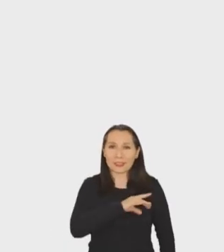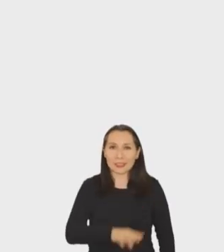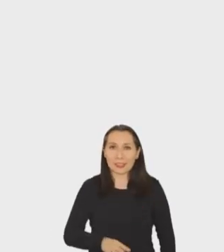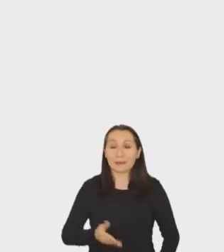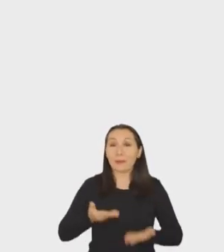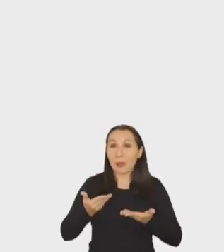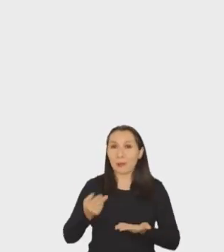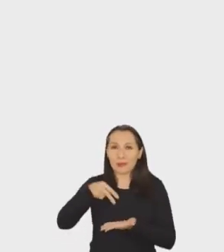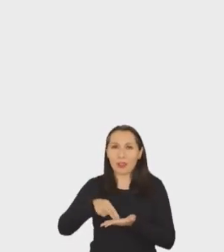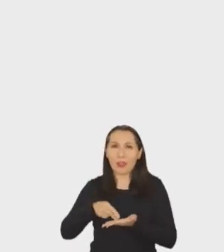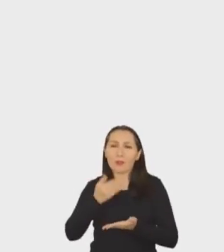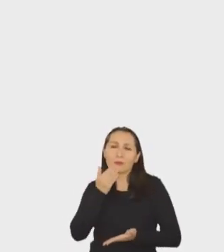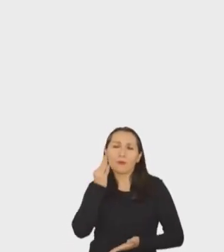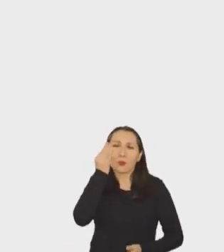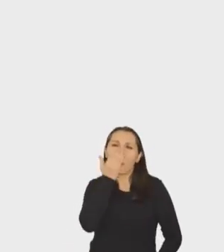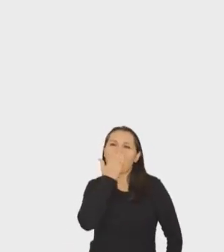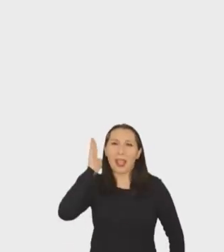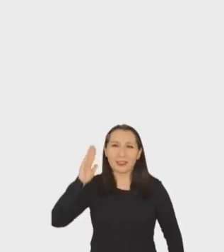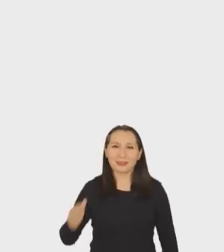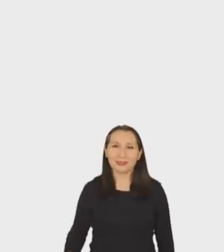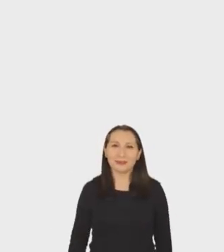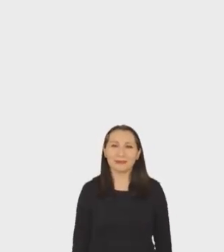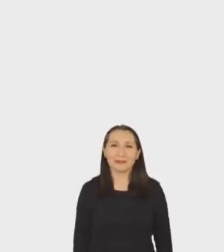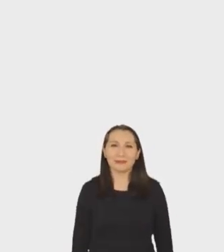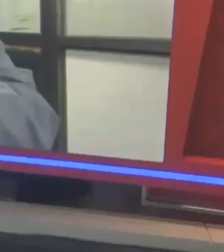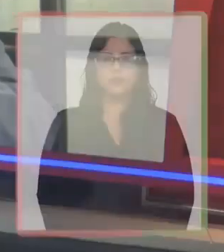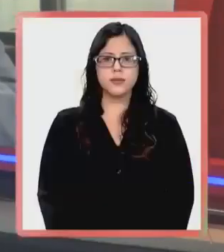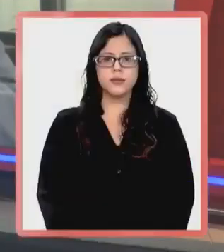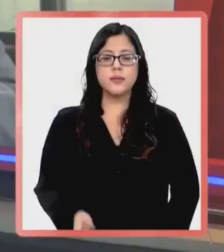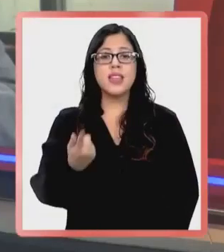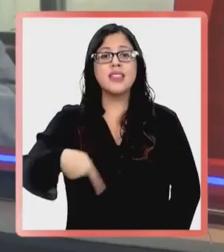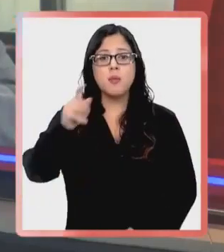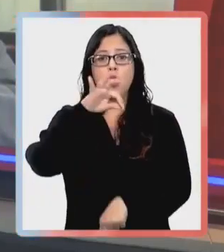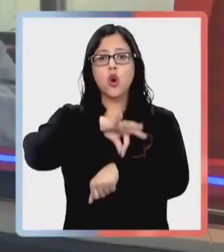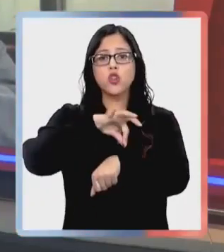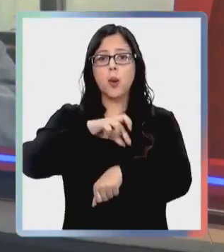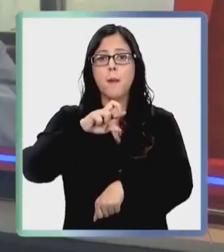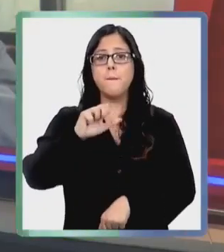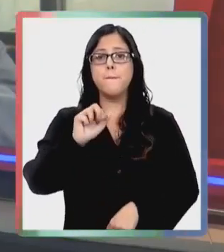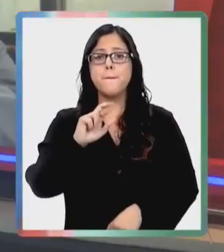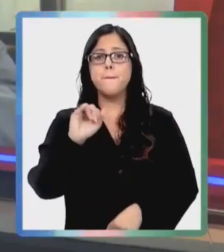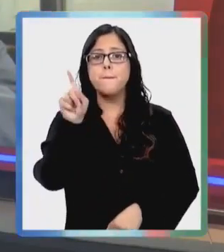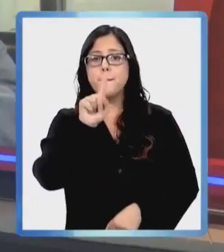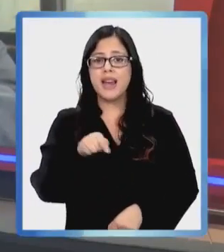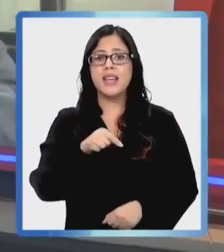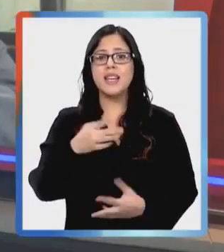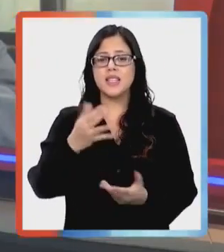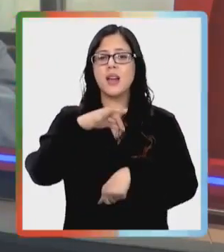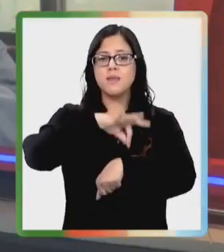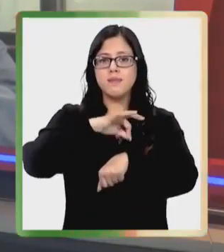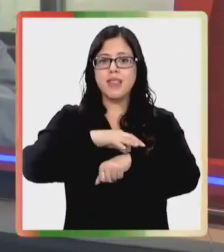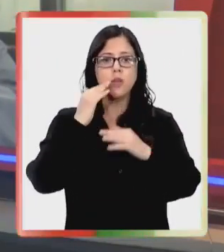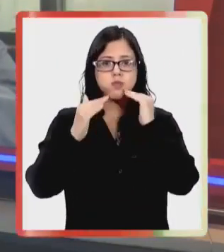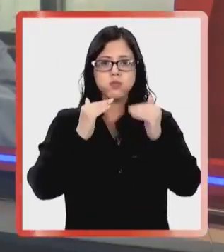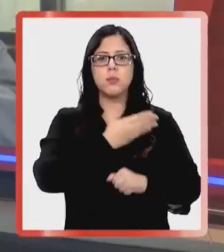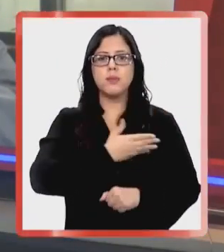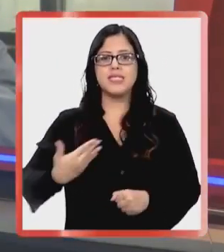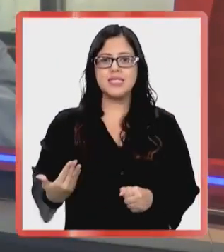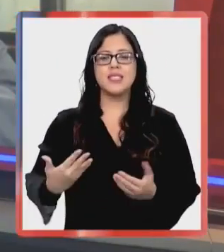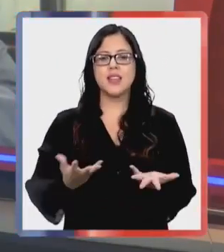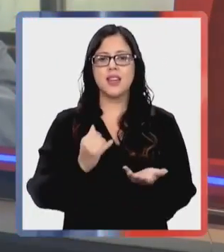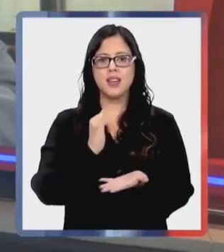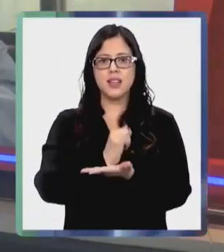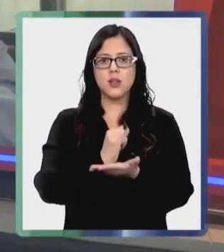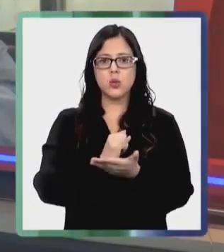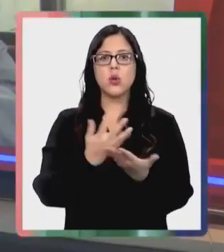Gobierno de Chile. Presentes por un mejor futuro. estamos de regreso con el doctor Enrique París, intensivista pediátrico, presidente